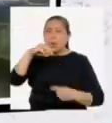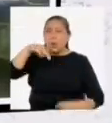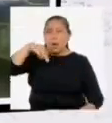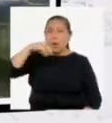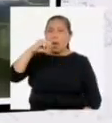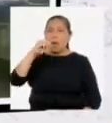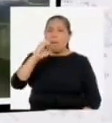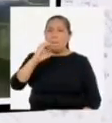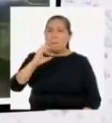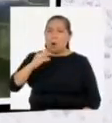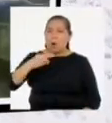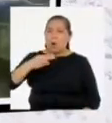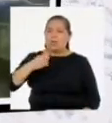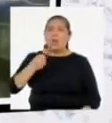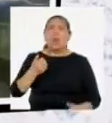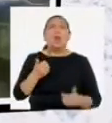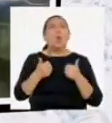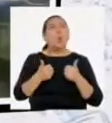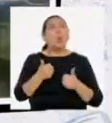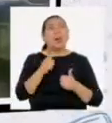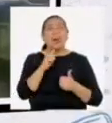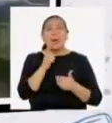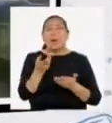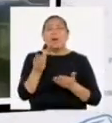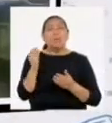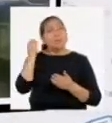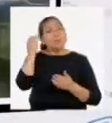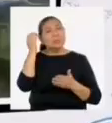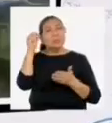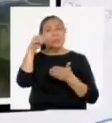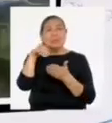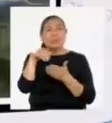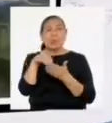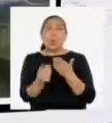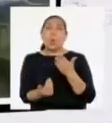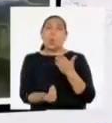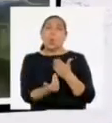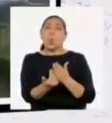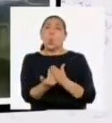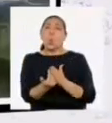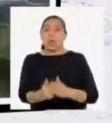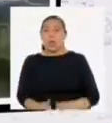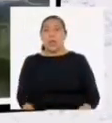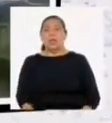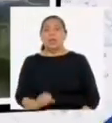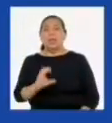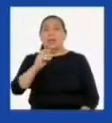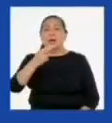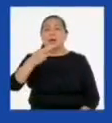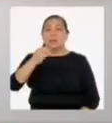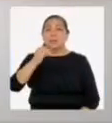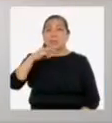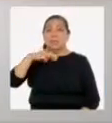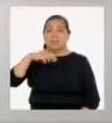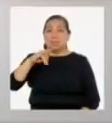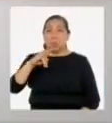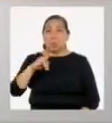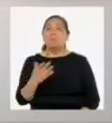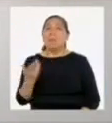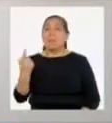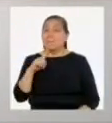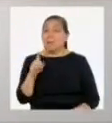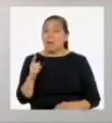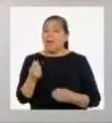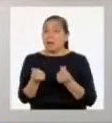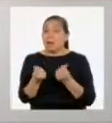moche, me gustaría saber cuáles fueron los aportes e innovaciones de los chimúes.